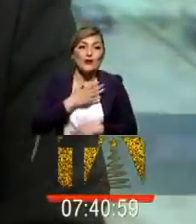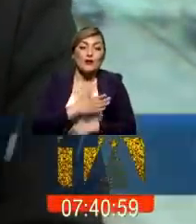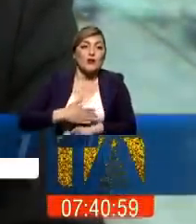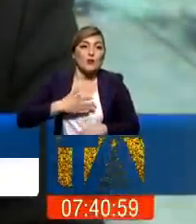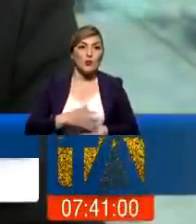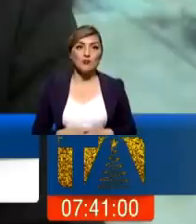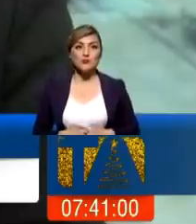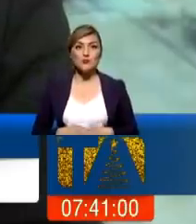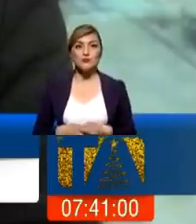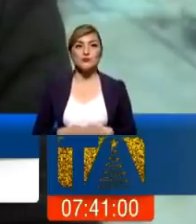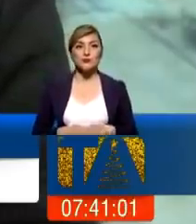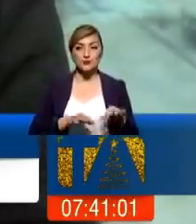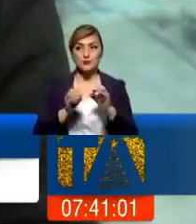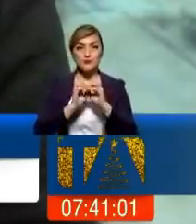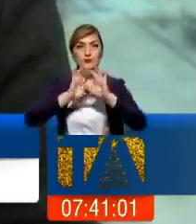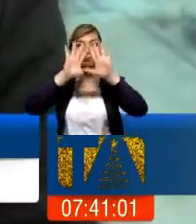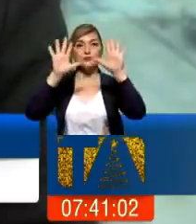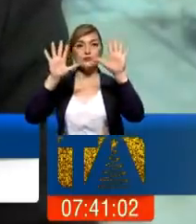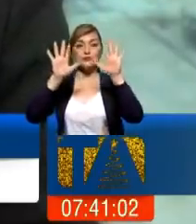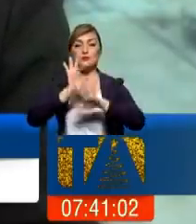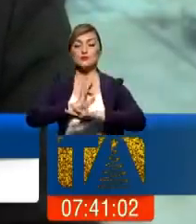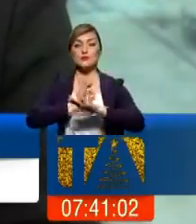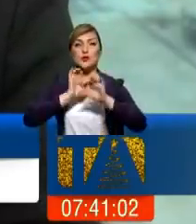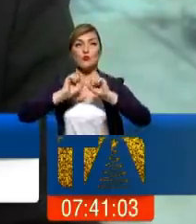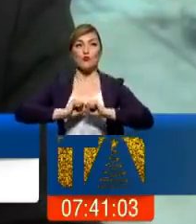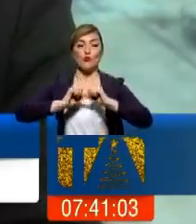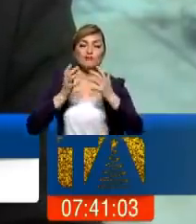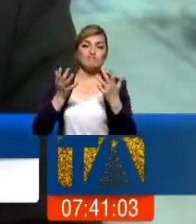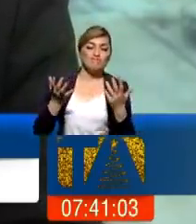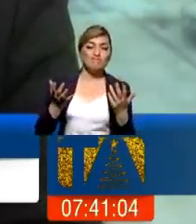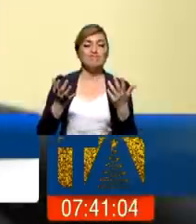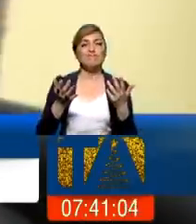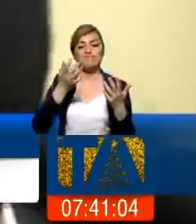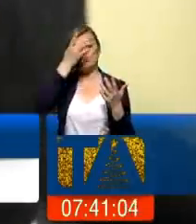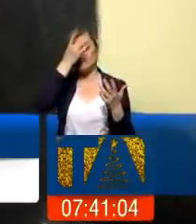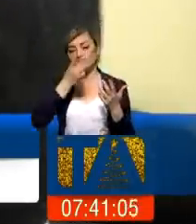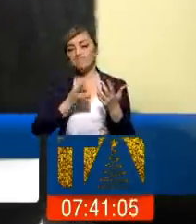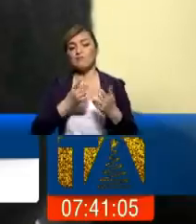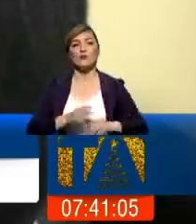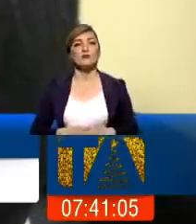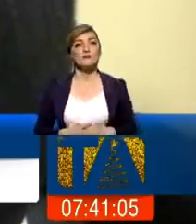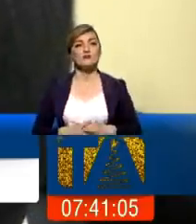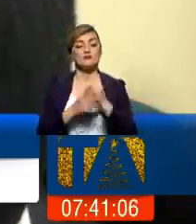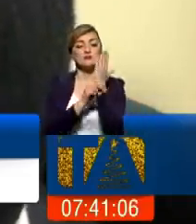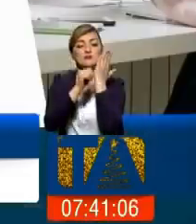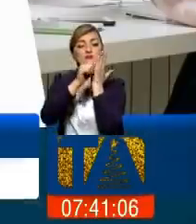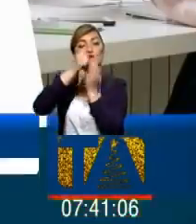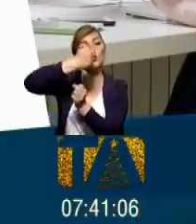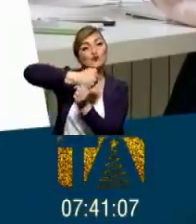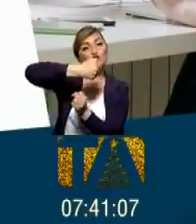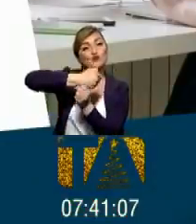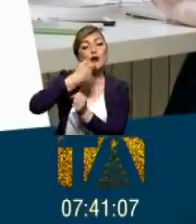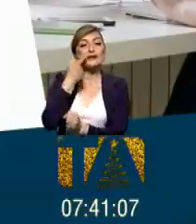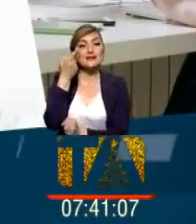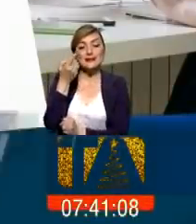nos amplíe desde el punto de vista técnico si es factible generar esta decisión. De su lado, el ministro de Trabajo, Andrés Dich,